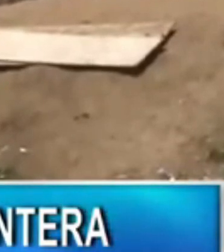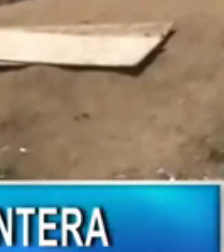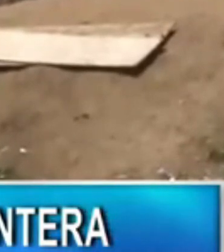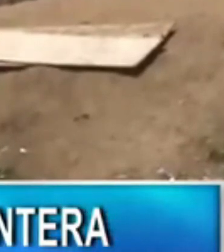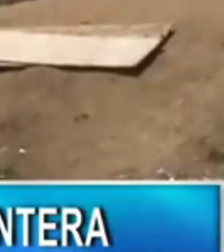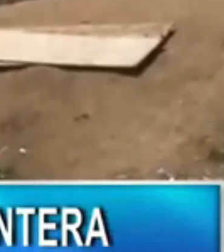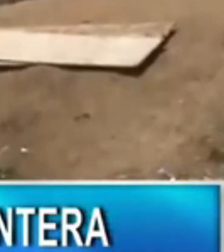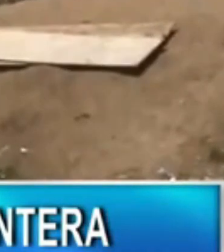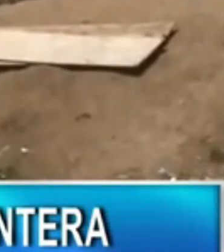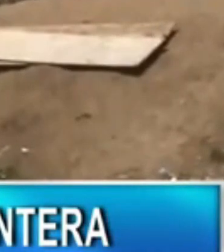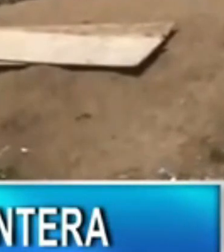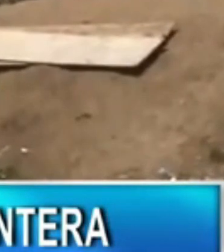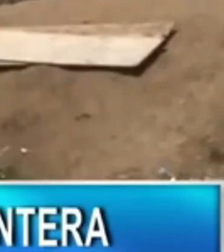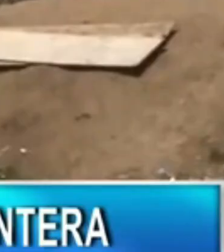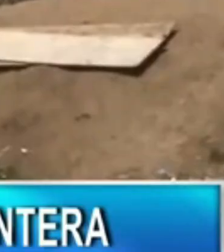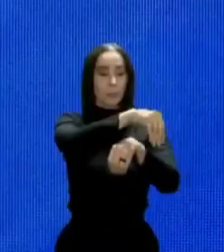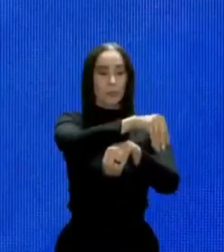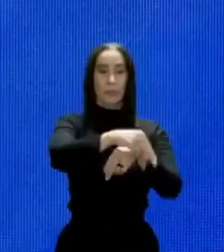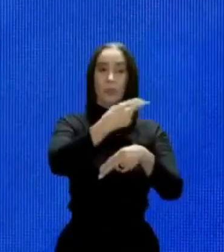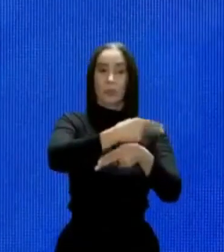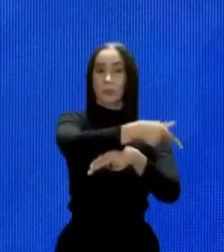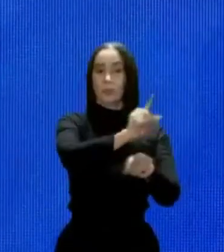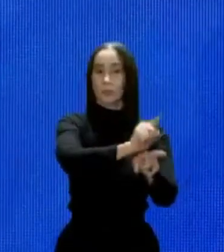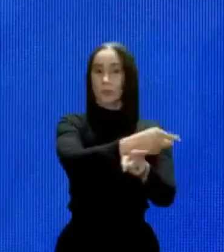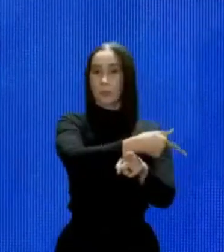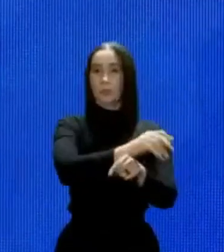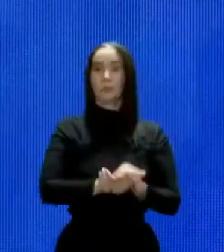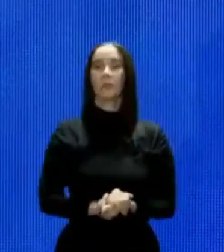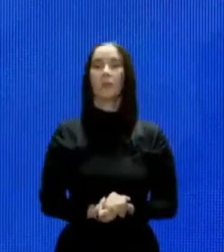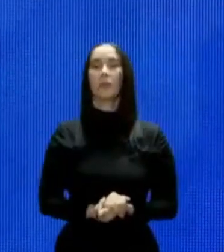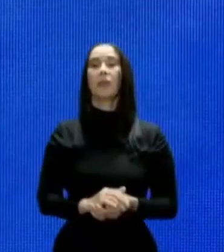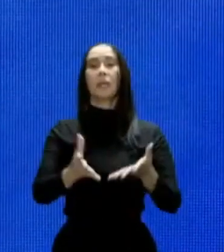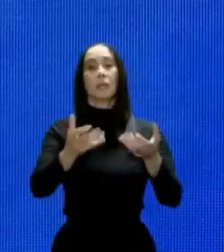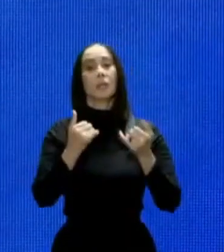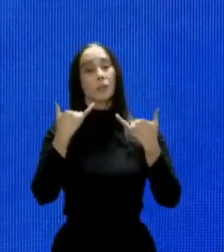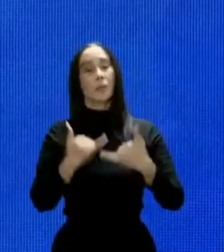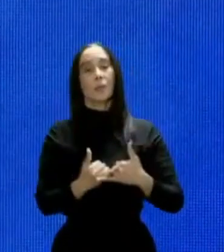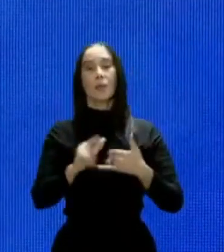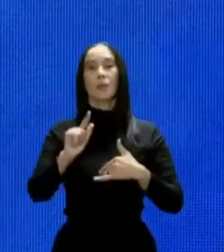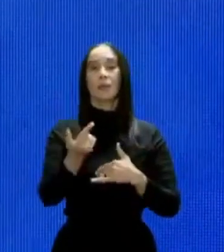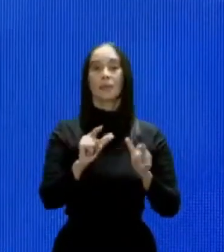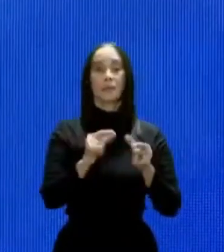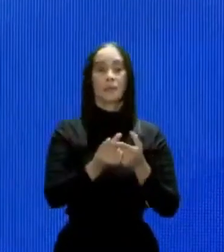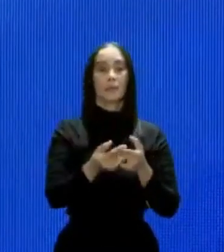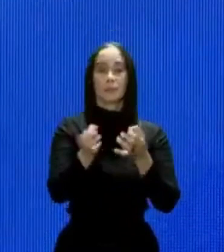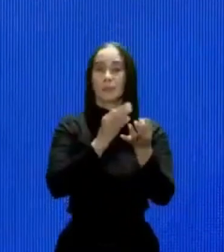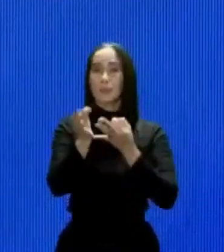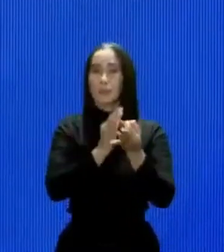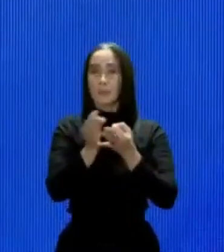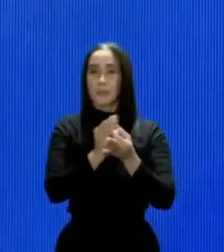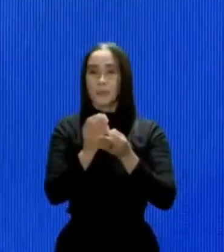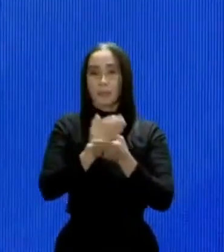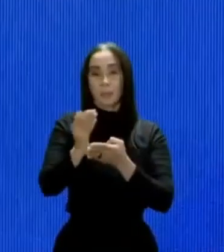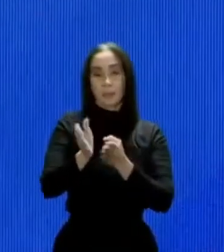que dirigiría el agua hacia Haití. Sin tirar un tiro, el presidente Luis Abinader probablemente, señores,